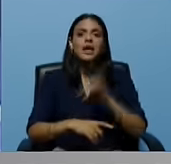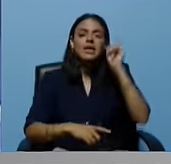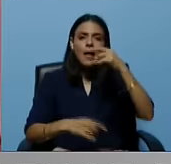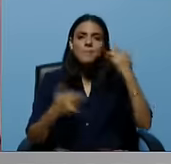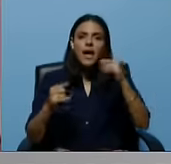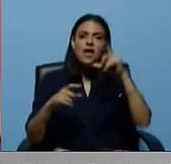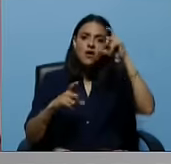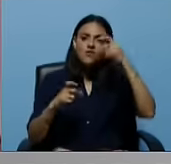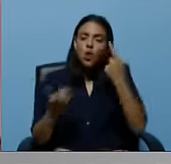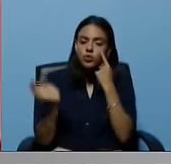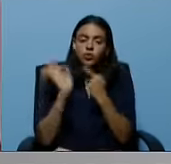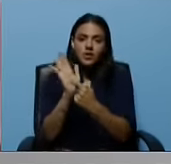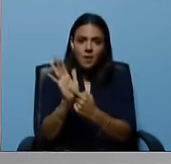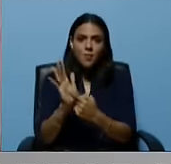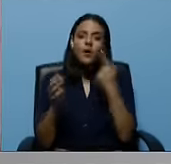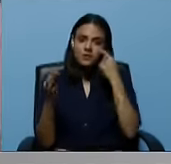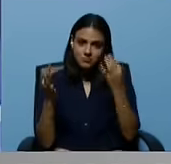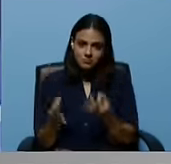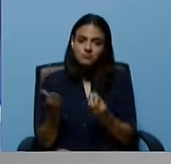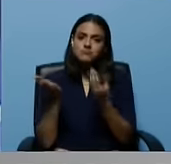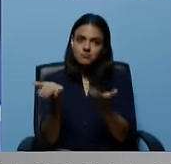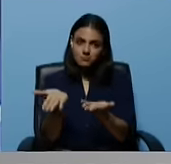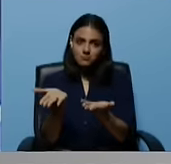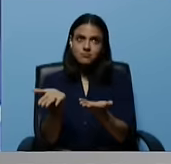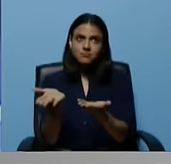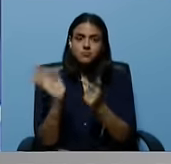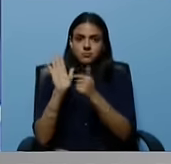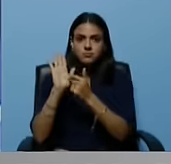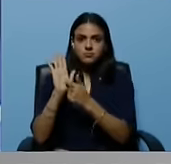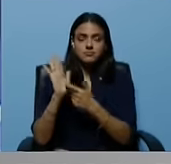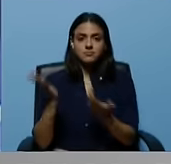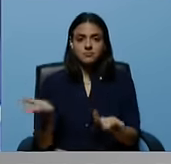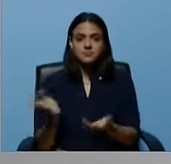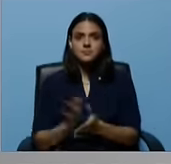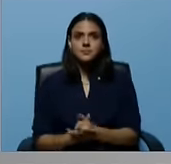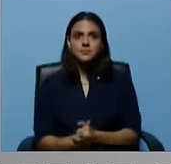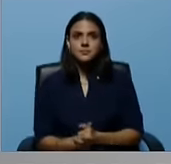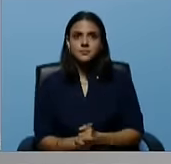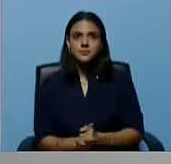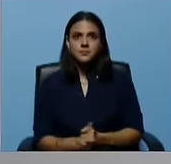fotografía, corresponde a la fotografía que ya he mostrado en varias oportunidades.